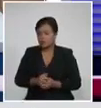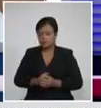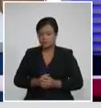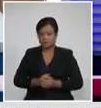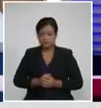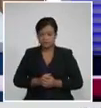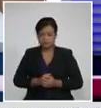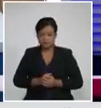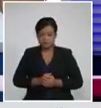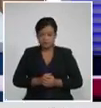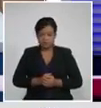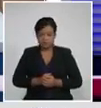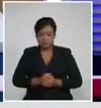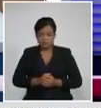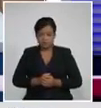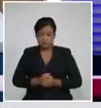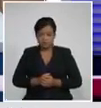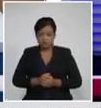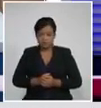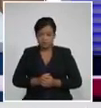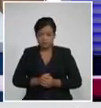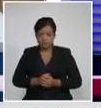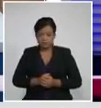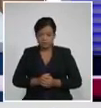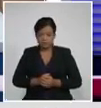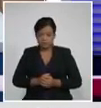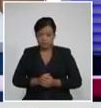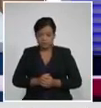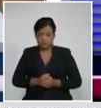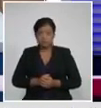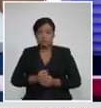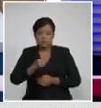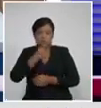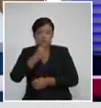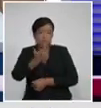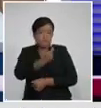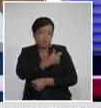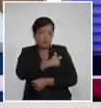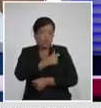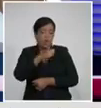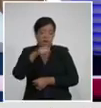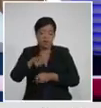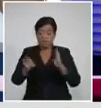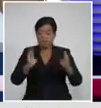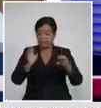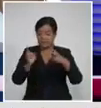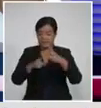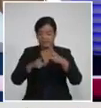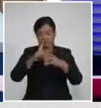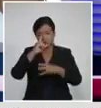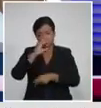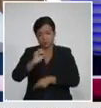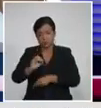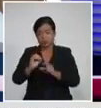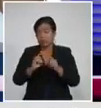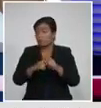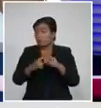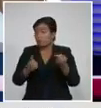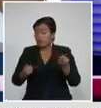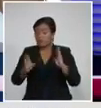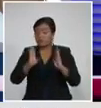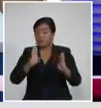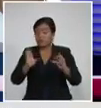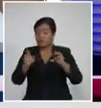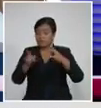estudios de intervención controlada. En el fase 3 no, porque en el fase 3 queremos